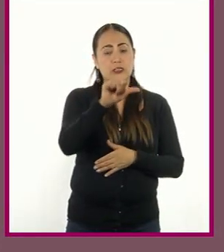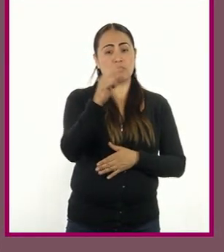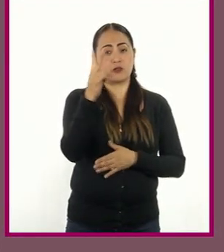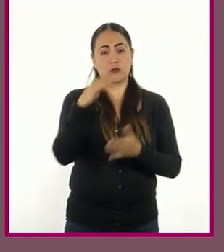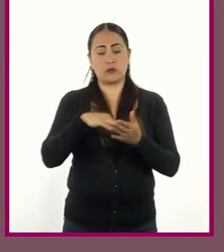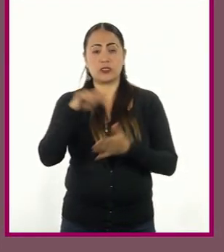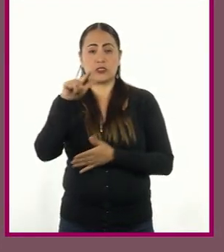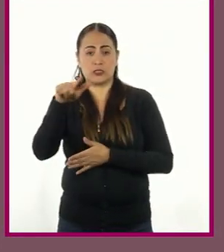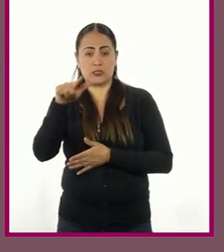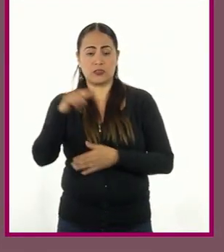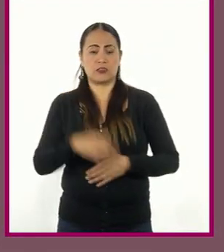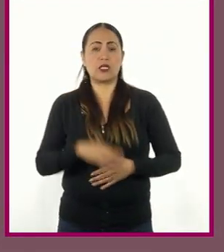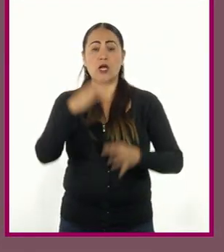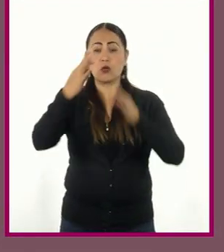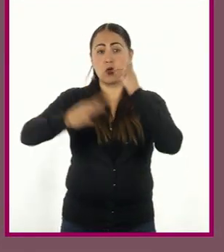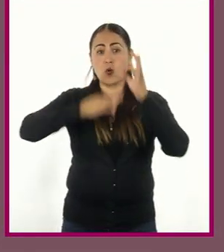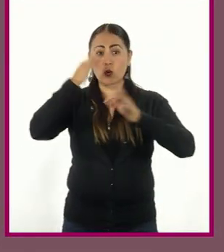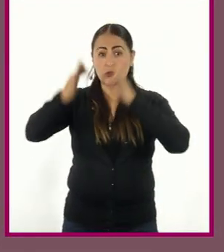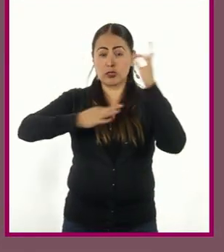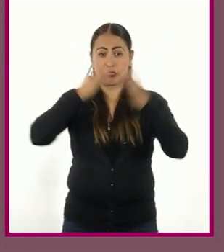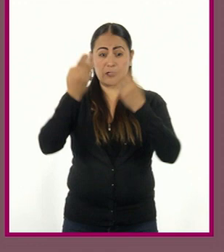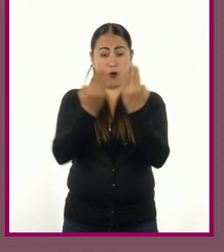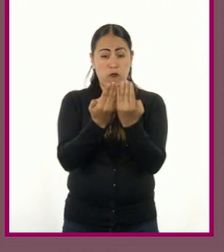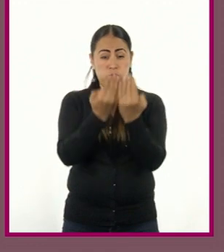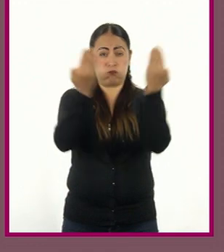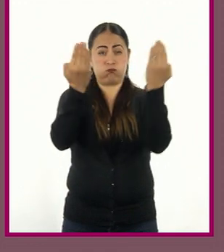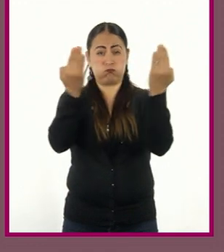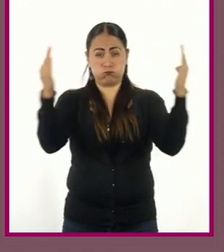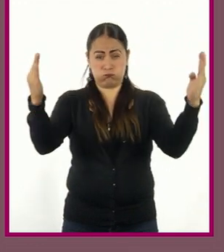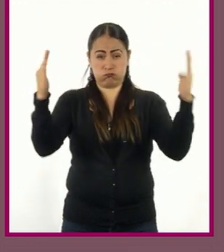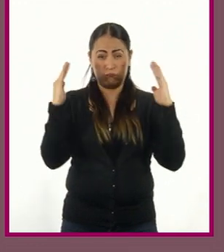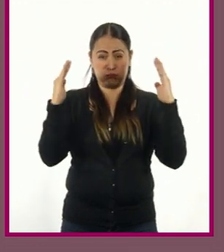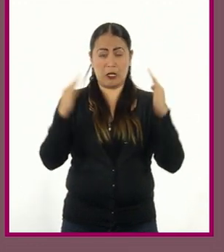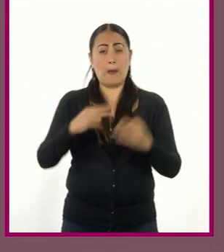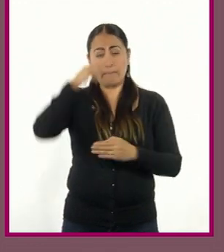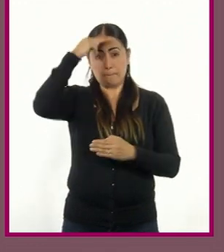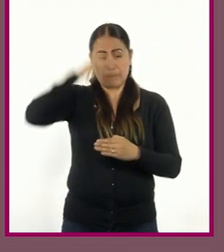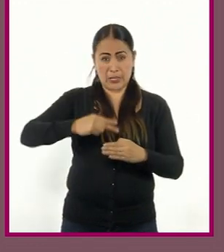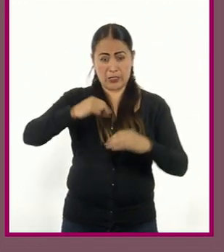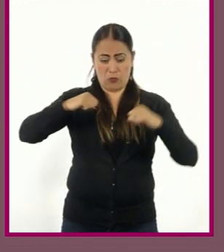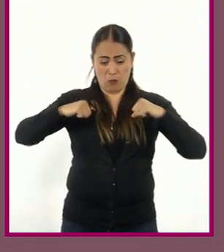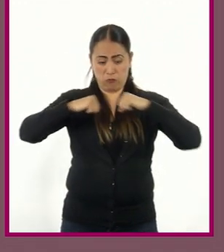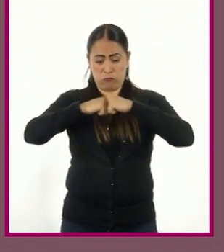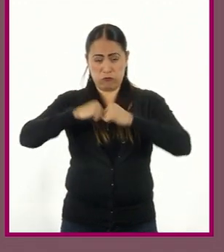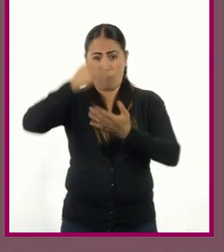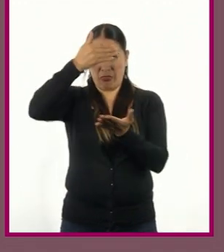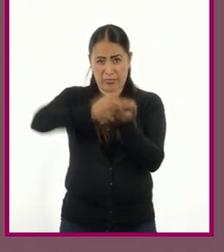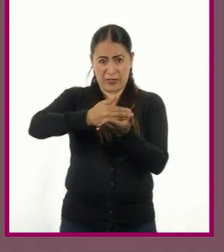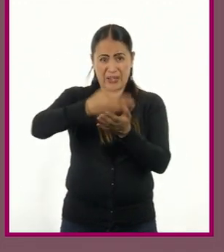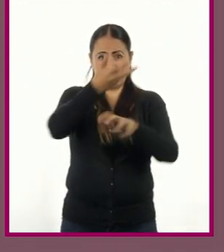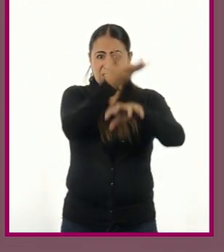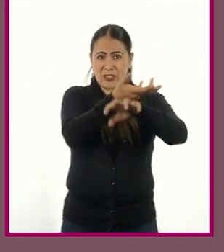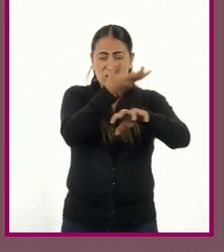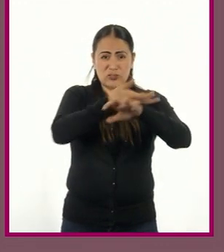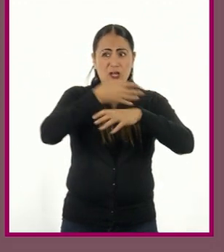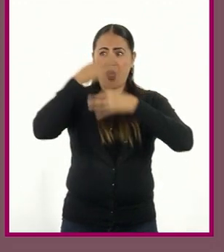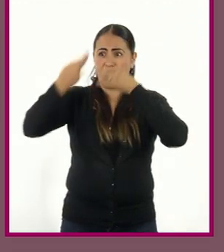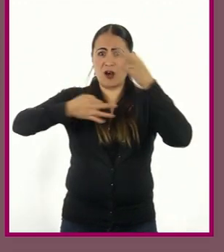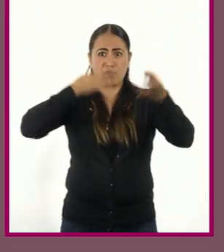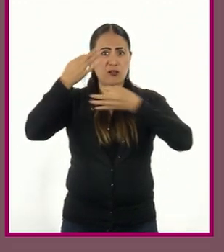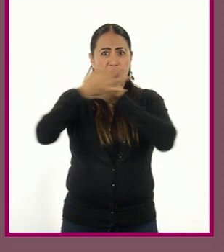2016-2017. La noticia del supermuro que dividiría a Estados Unidos y México se escuchaba en todos